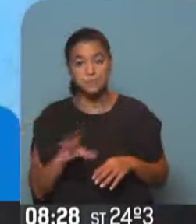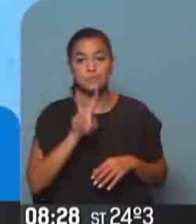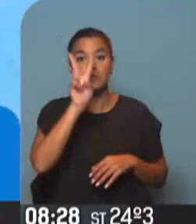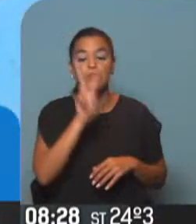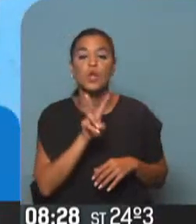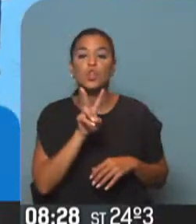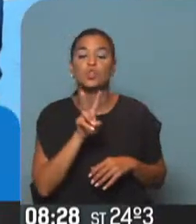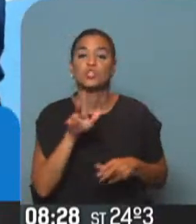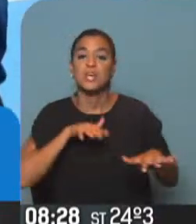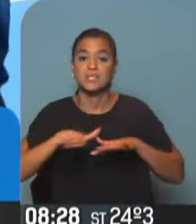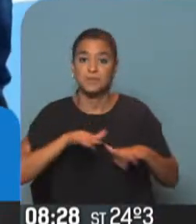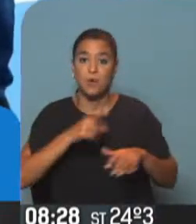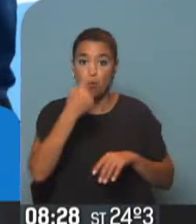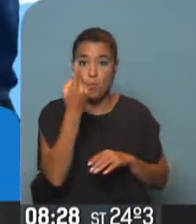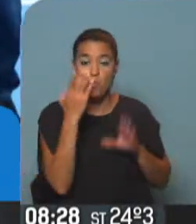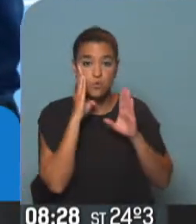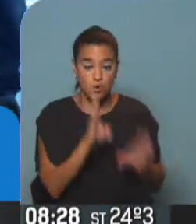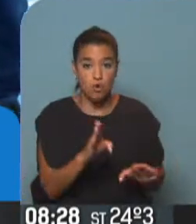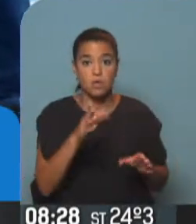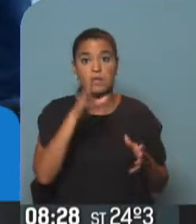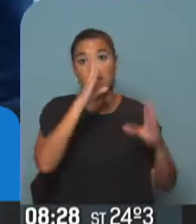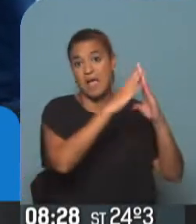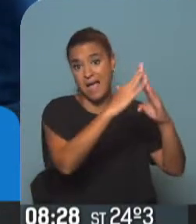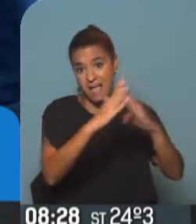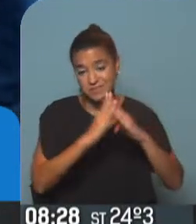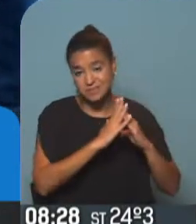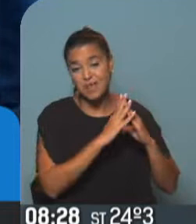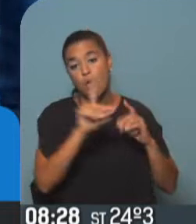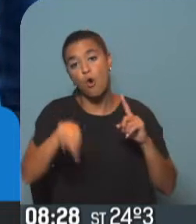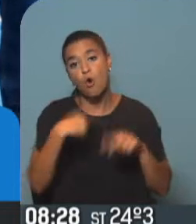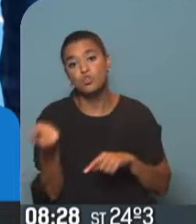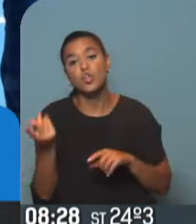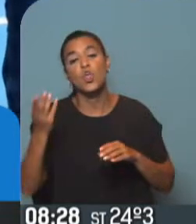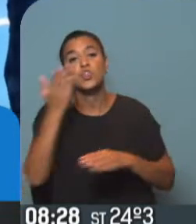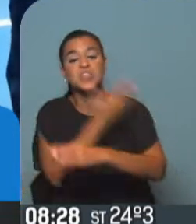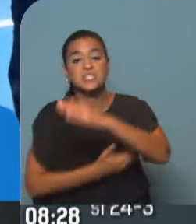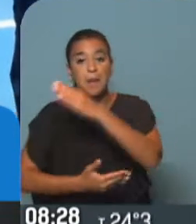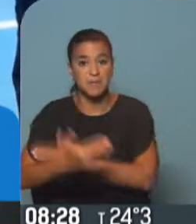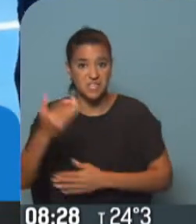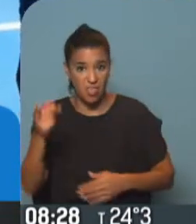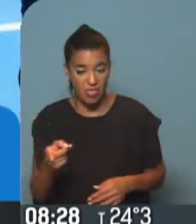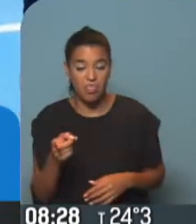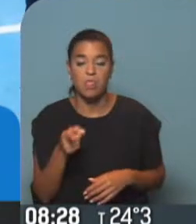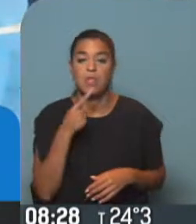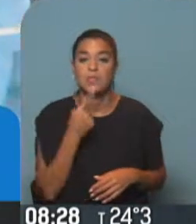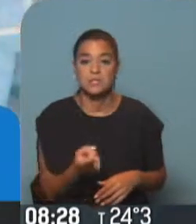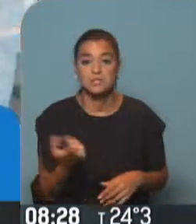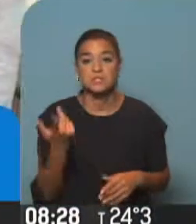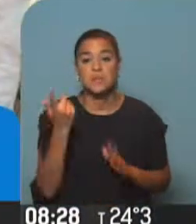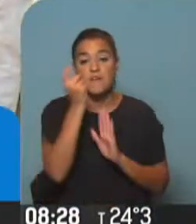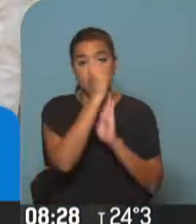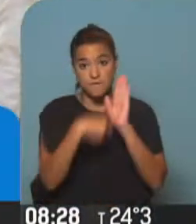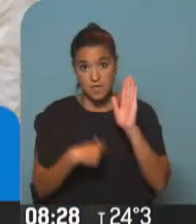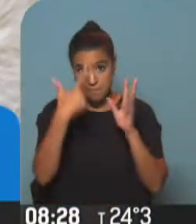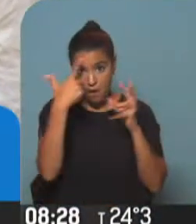agendas una que tiene que ver con el hábitat y la vivienda y otra con la discapacidad señaló michetti que luego de la firma